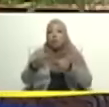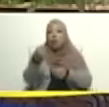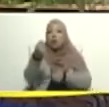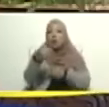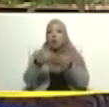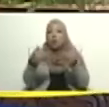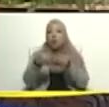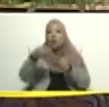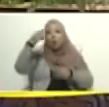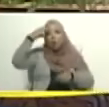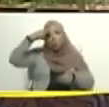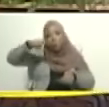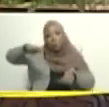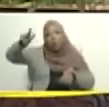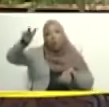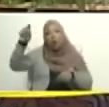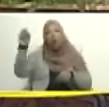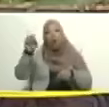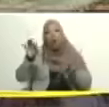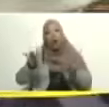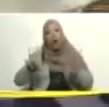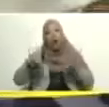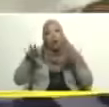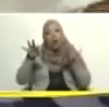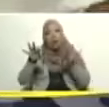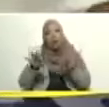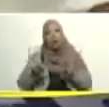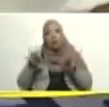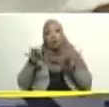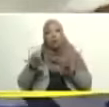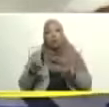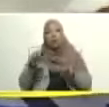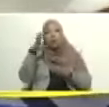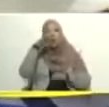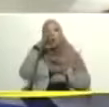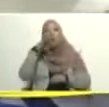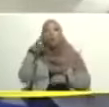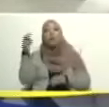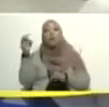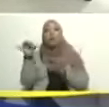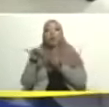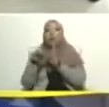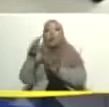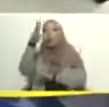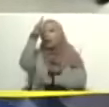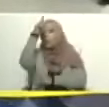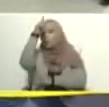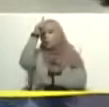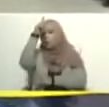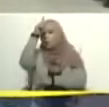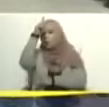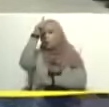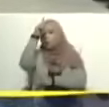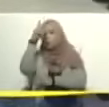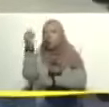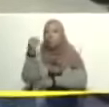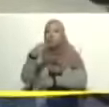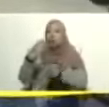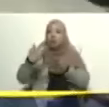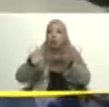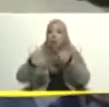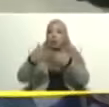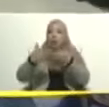y con Canadá. Los mayores flujos comerciales de Francia los tiene con Alemania. Los mayores